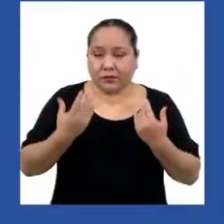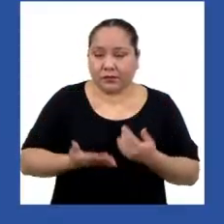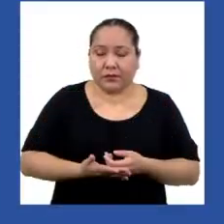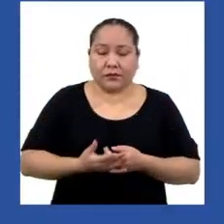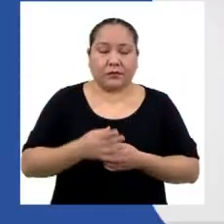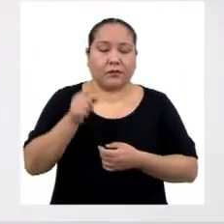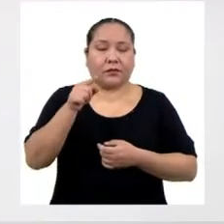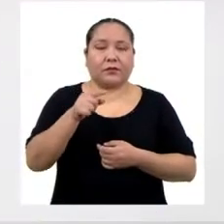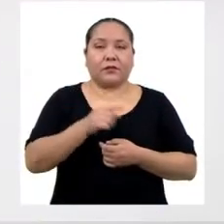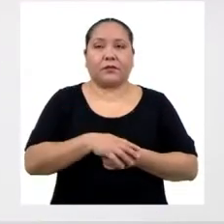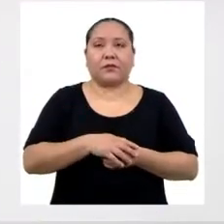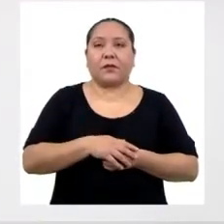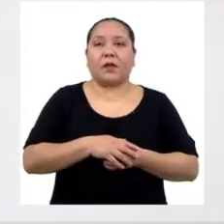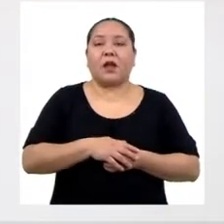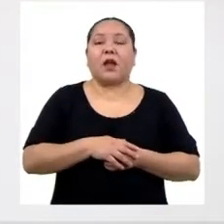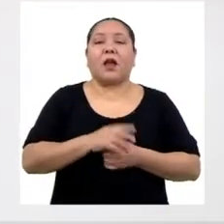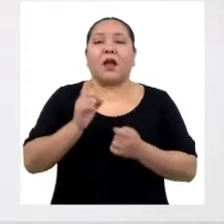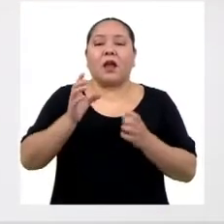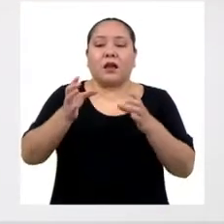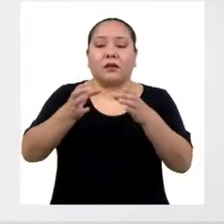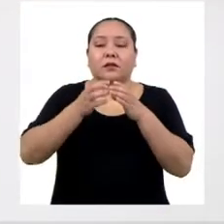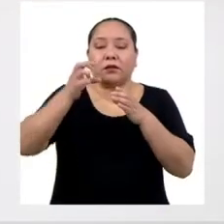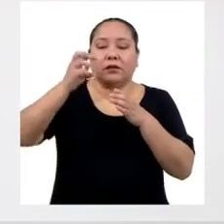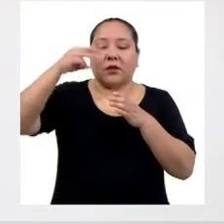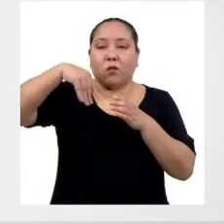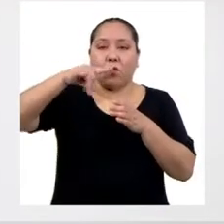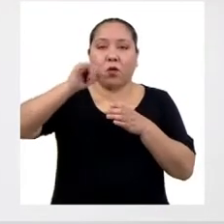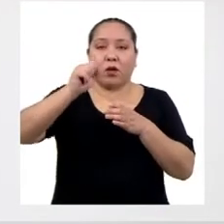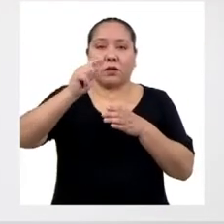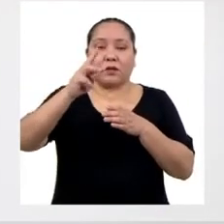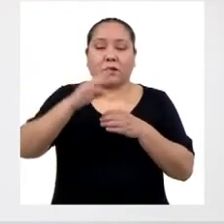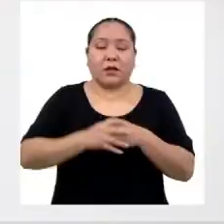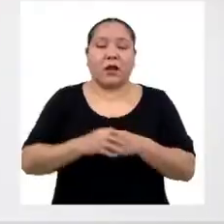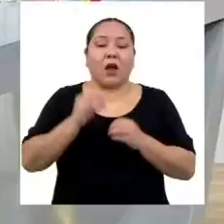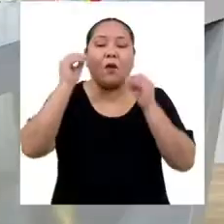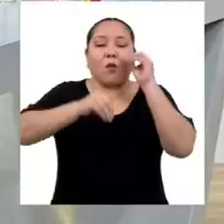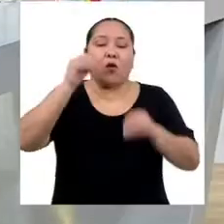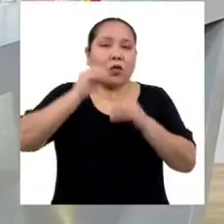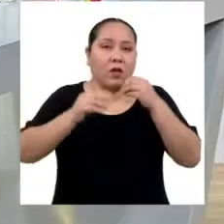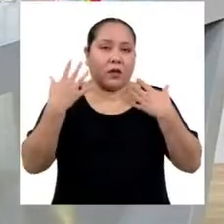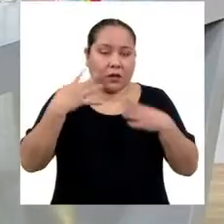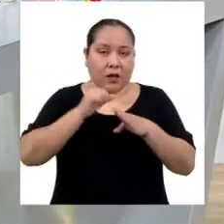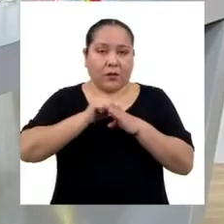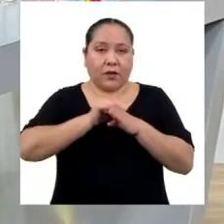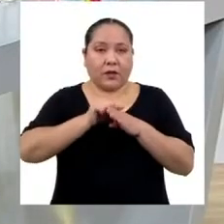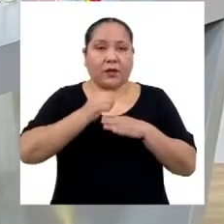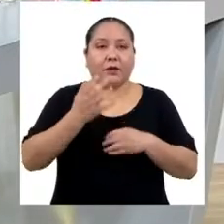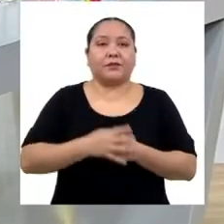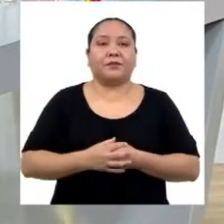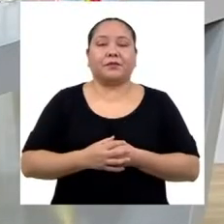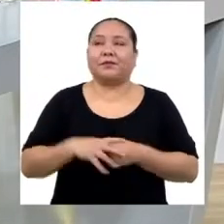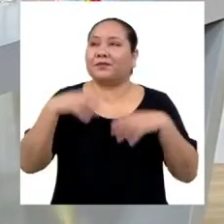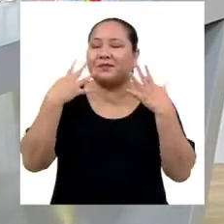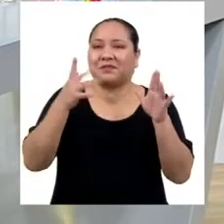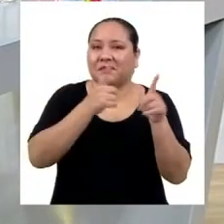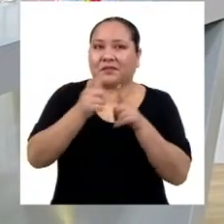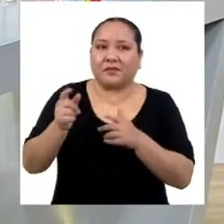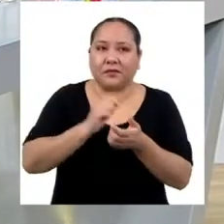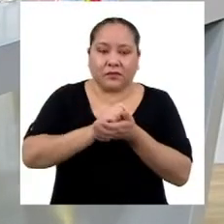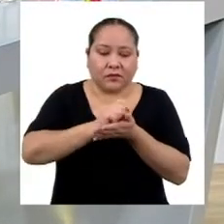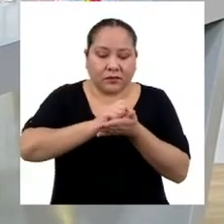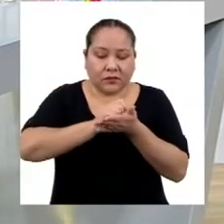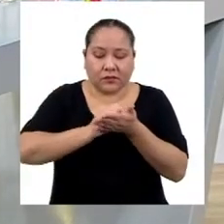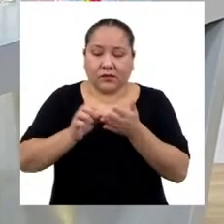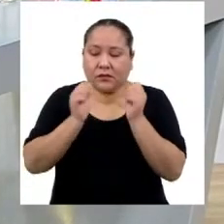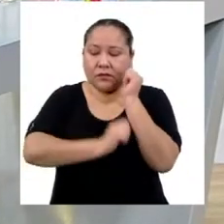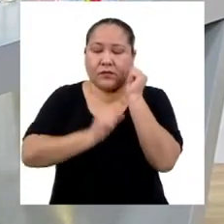nuestra encuesta y muestra, es momento de aplicar la encuesta. Sí, profe, ya estoy escribiéndole a mi